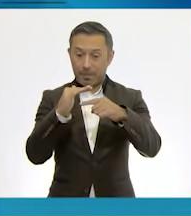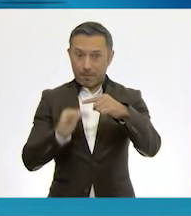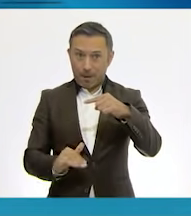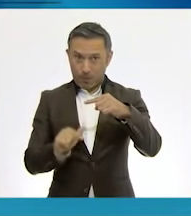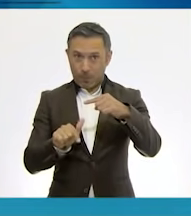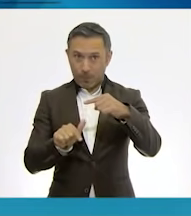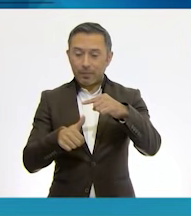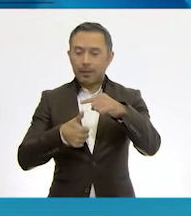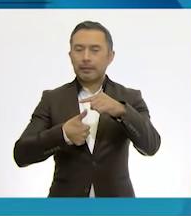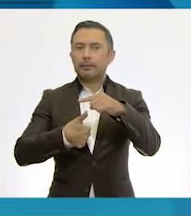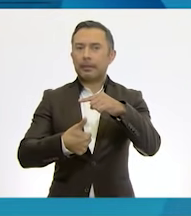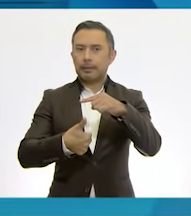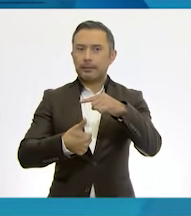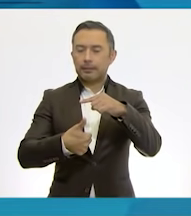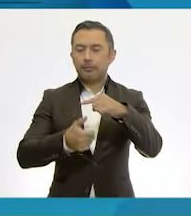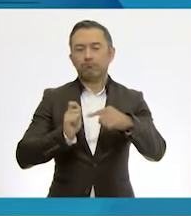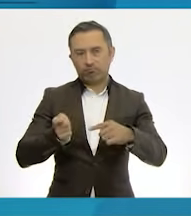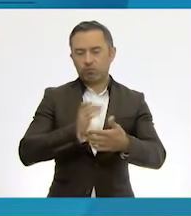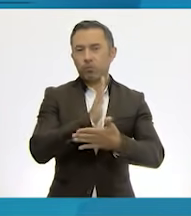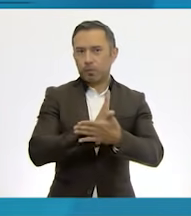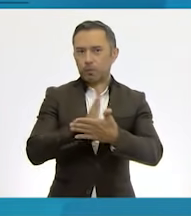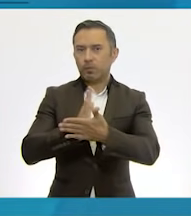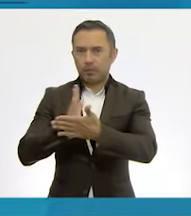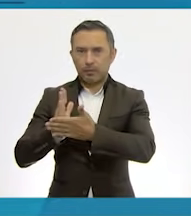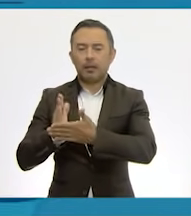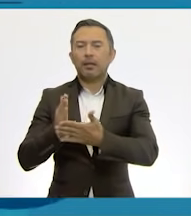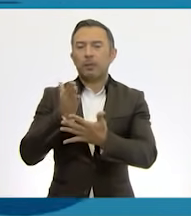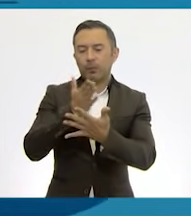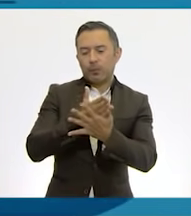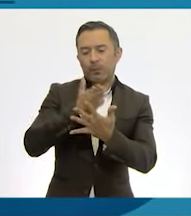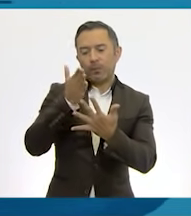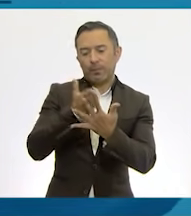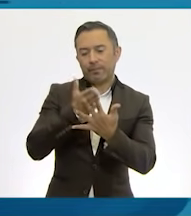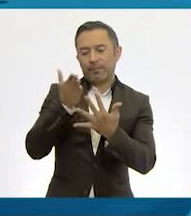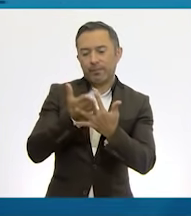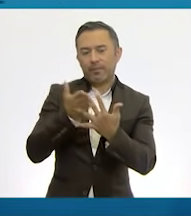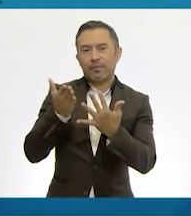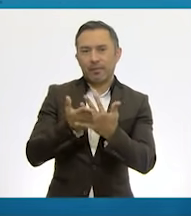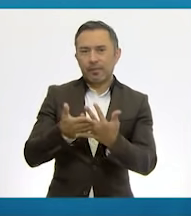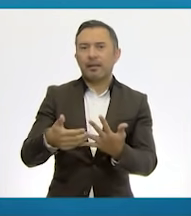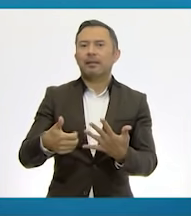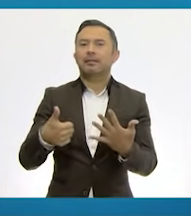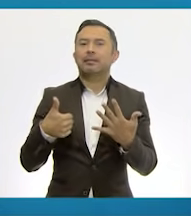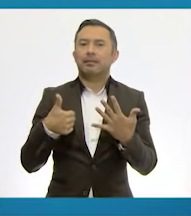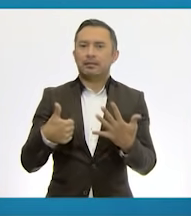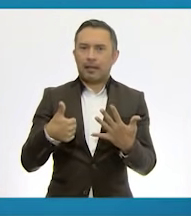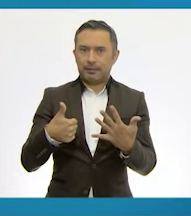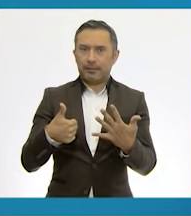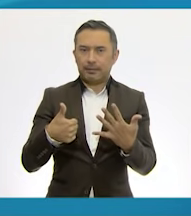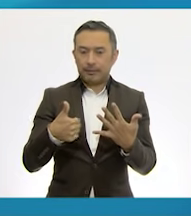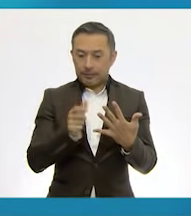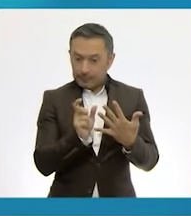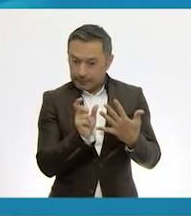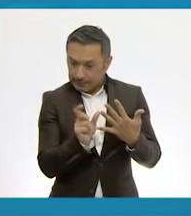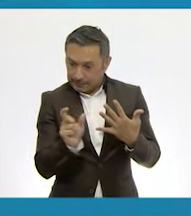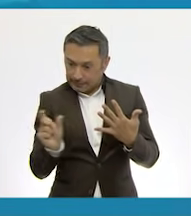Así es que dice que nos hemos movido a cinco de esas seis piezas.